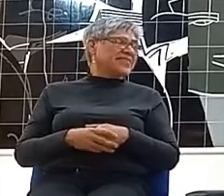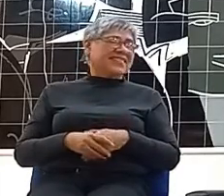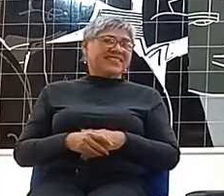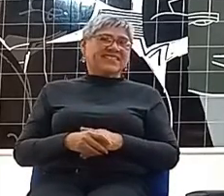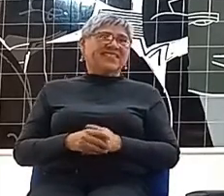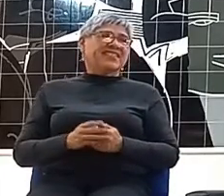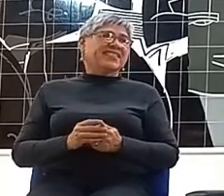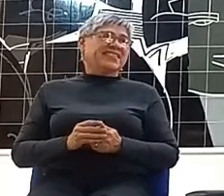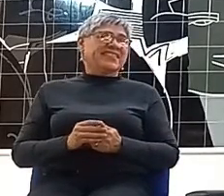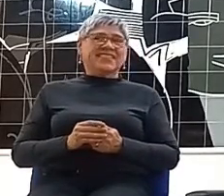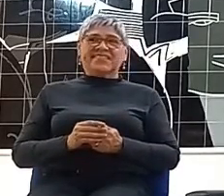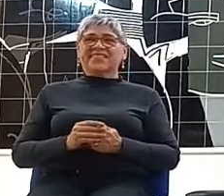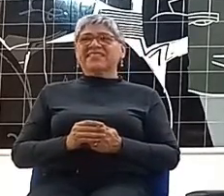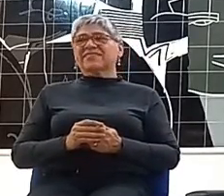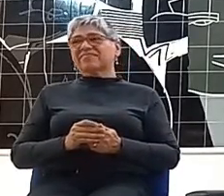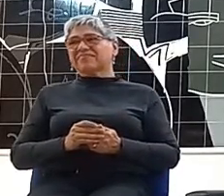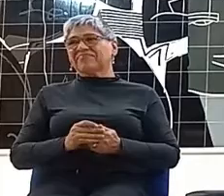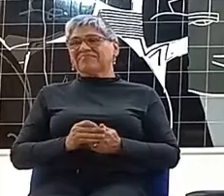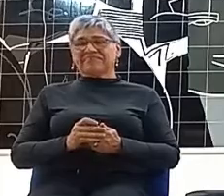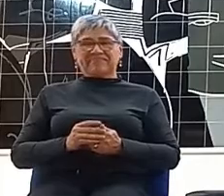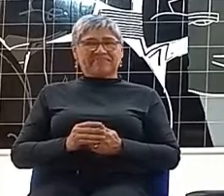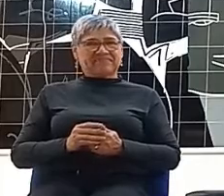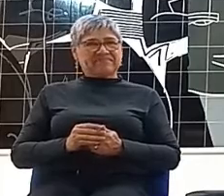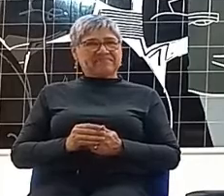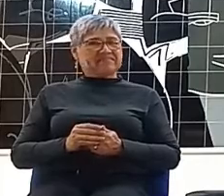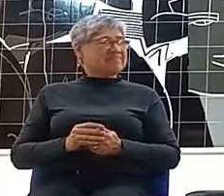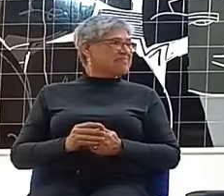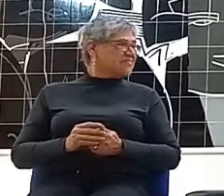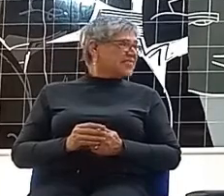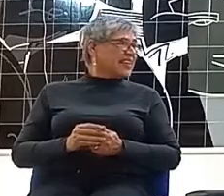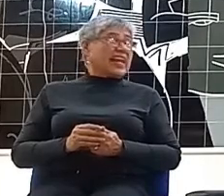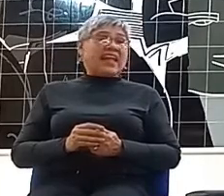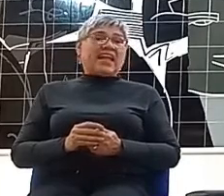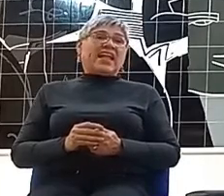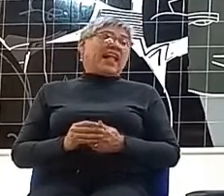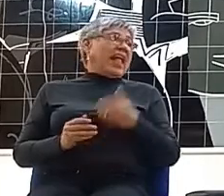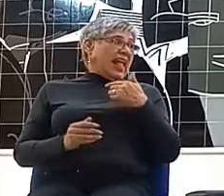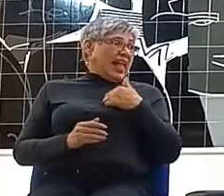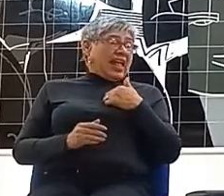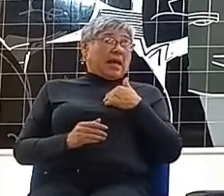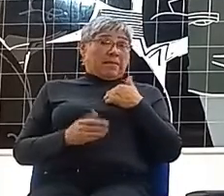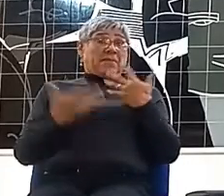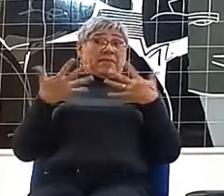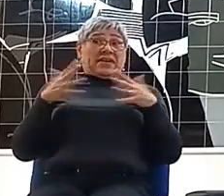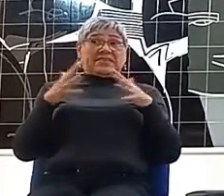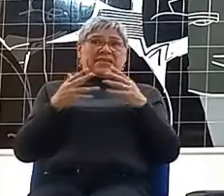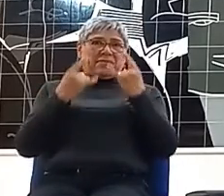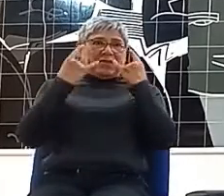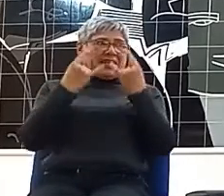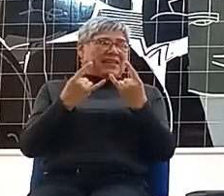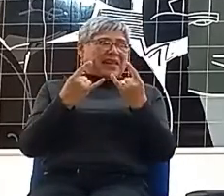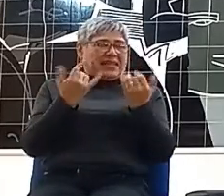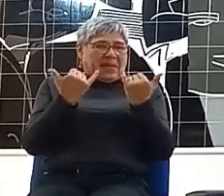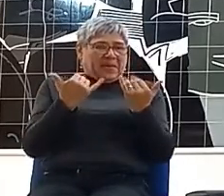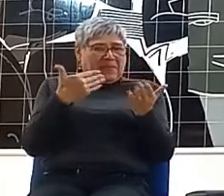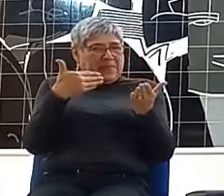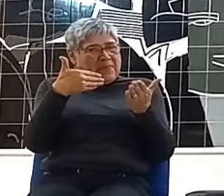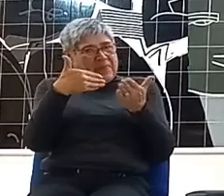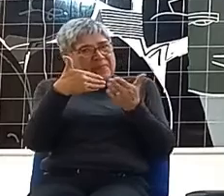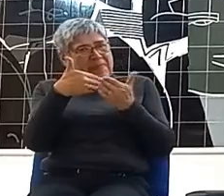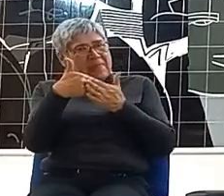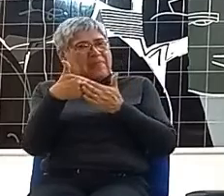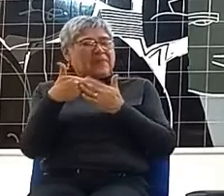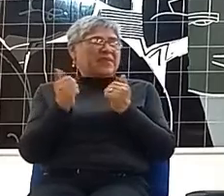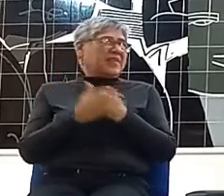Bueno, muchas gracias, Alberto. Me parece muy interesante el que podamos ir cerrando